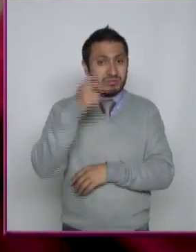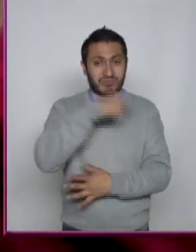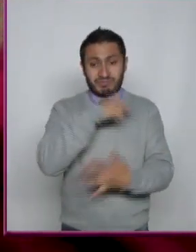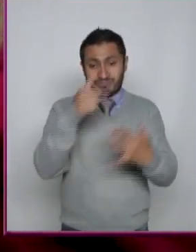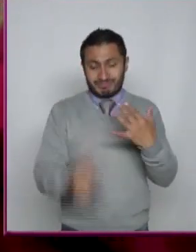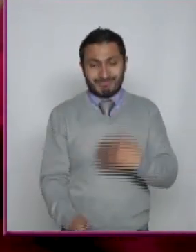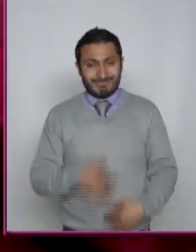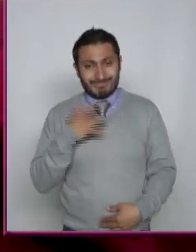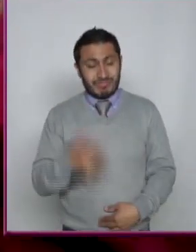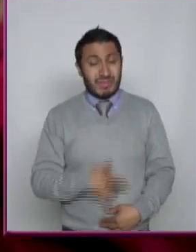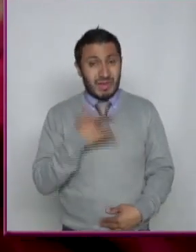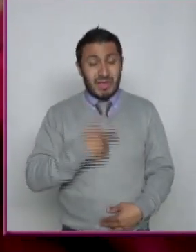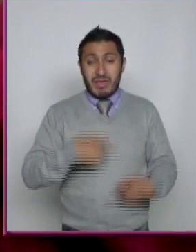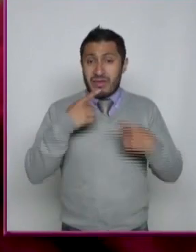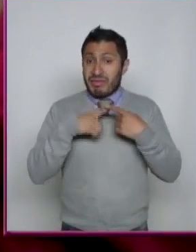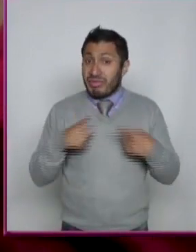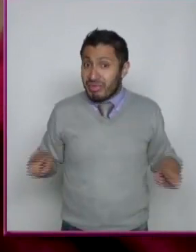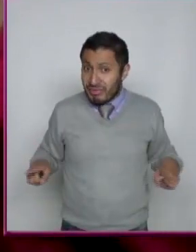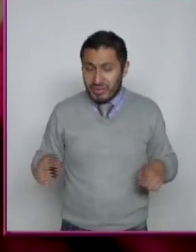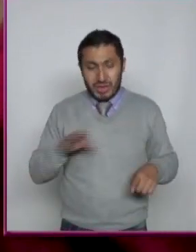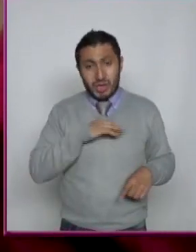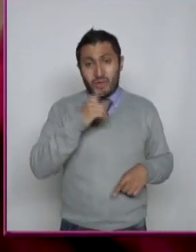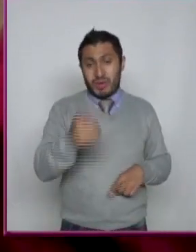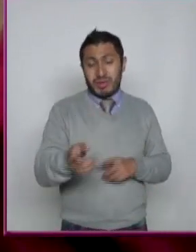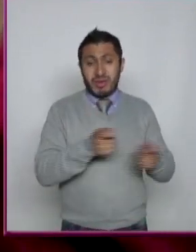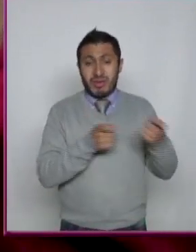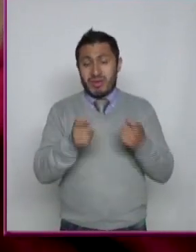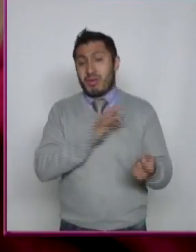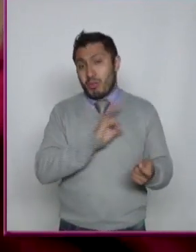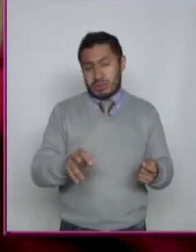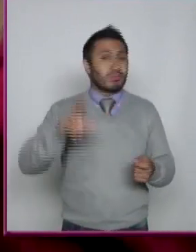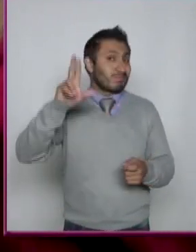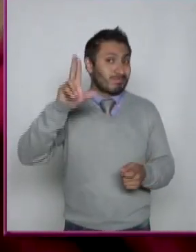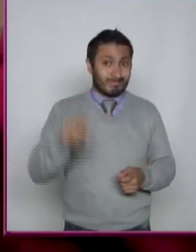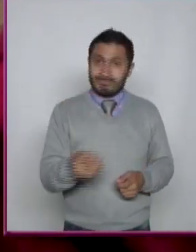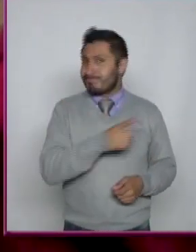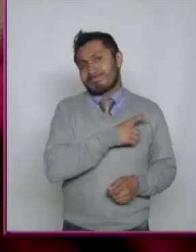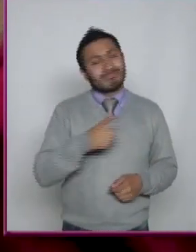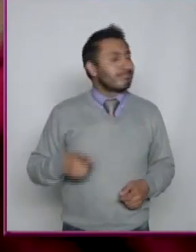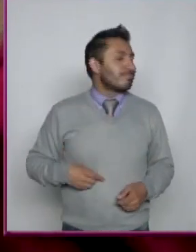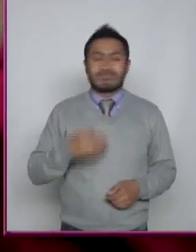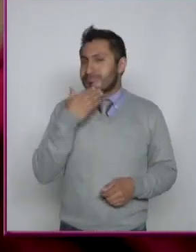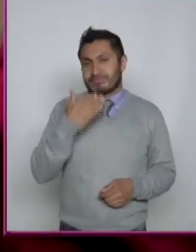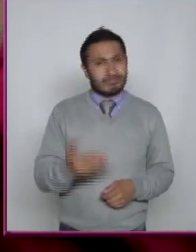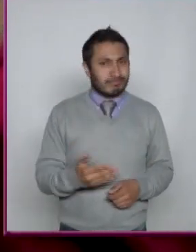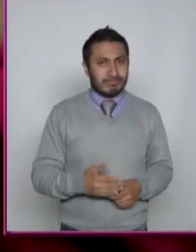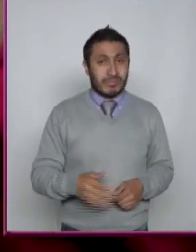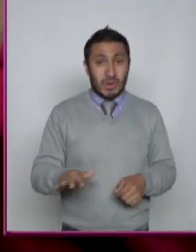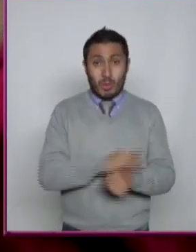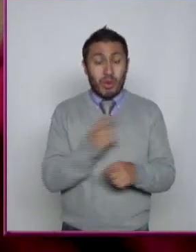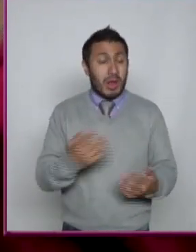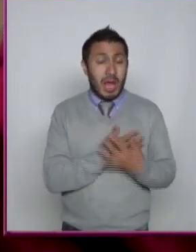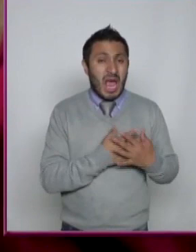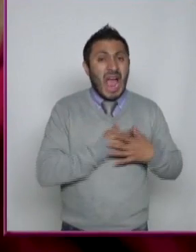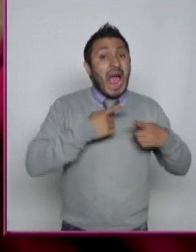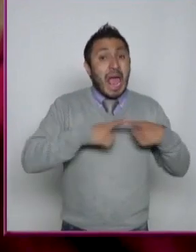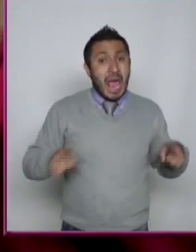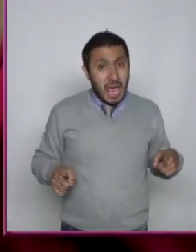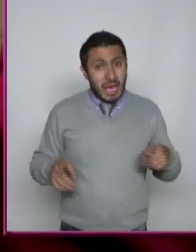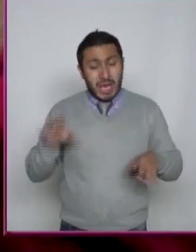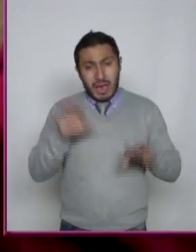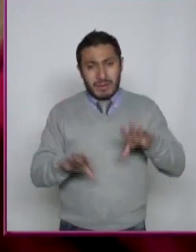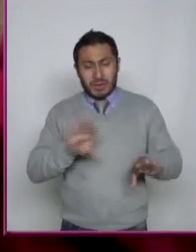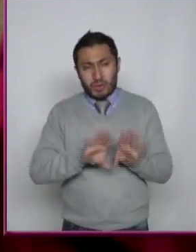hacia una persona no significa que podemos controlar o debemos controlar a esa persona. Porque en nombre del amor muchas veces queremos forzar